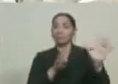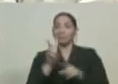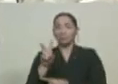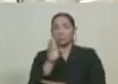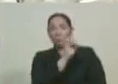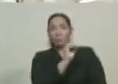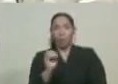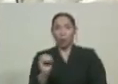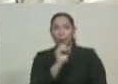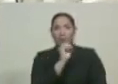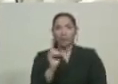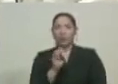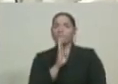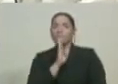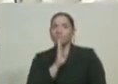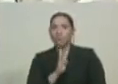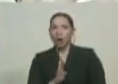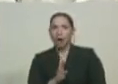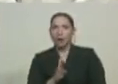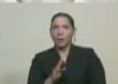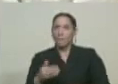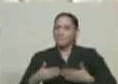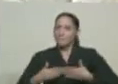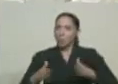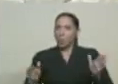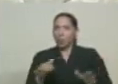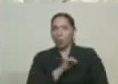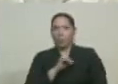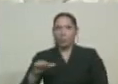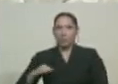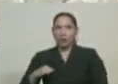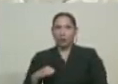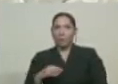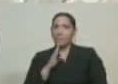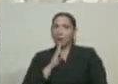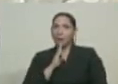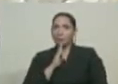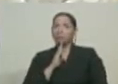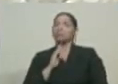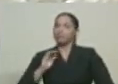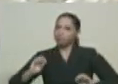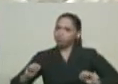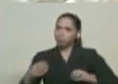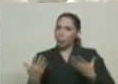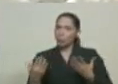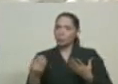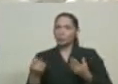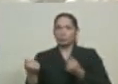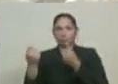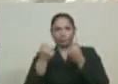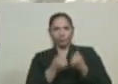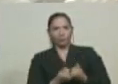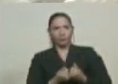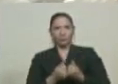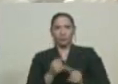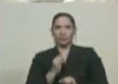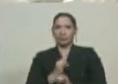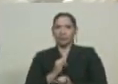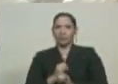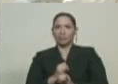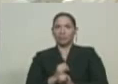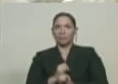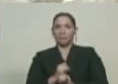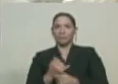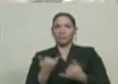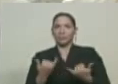de los bancos, tanto públicos como privados, han recuperado, han activado, reactivado su plataforma electrónica. Así que,